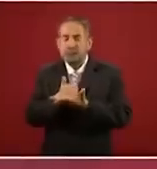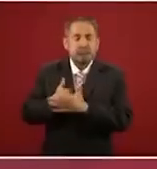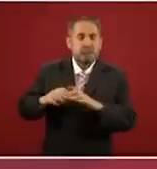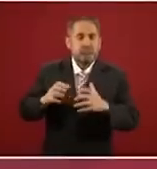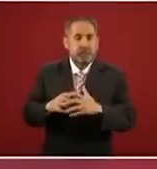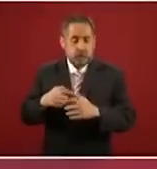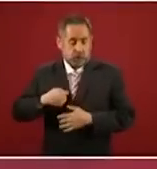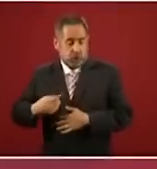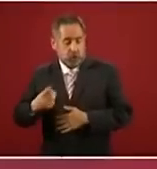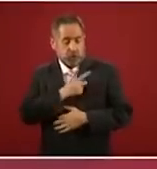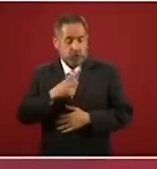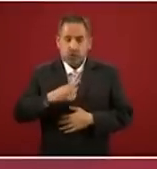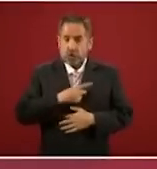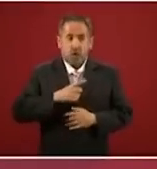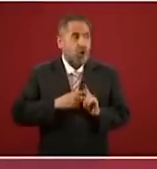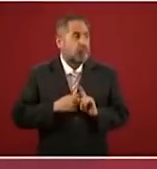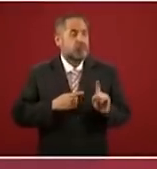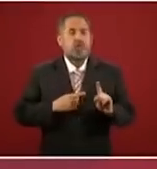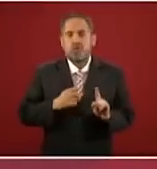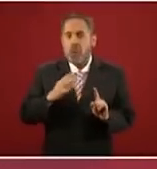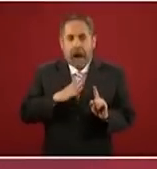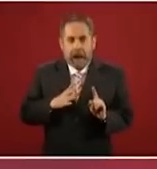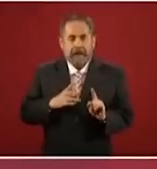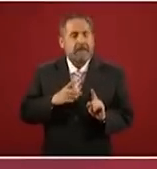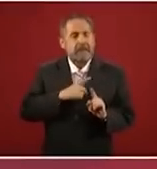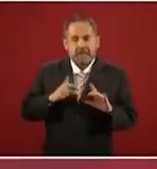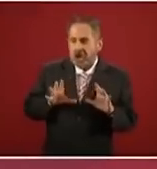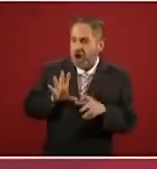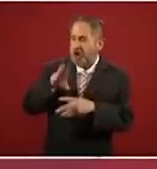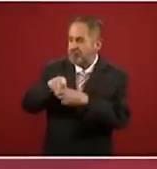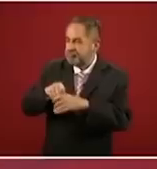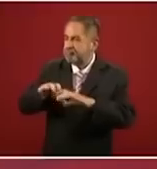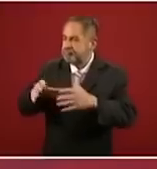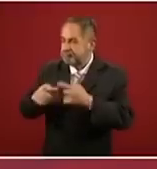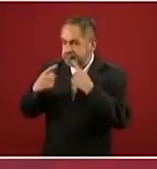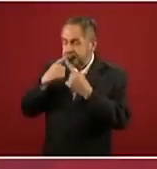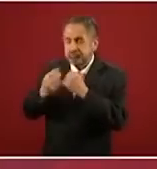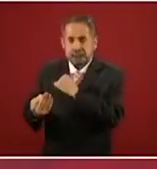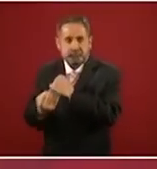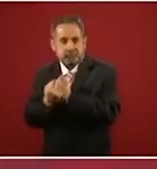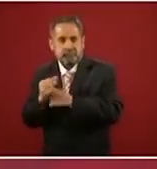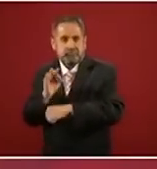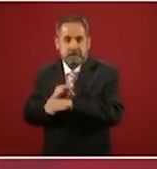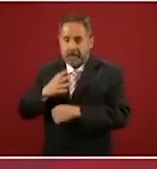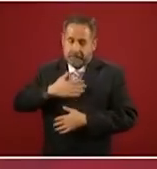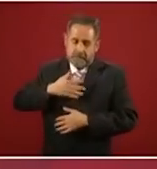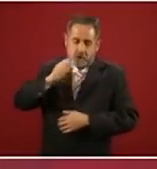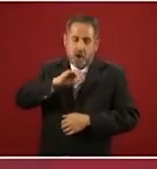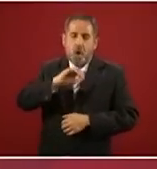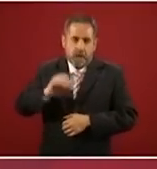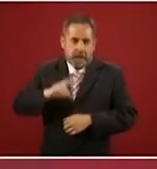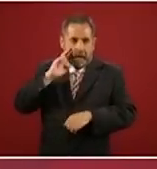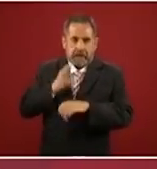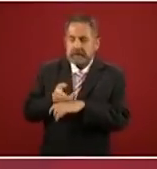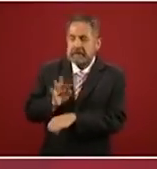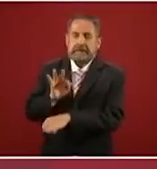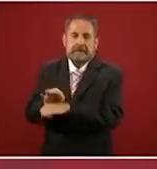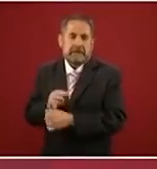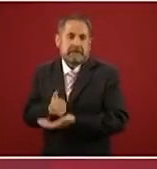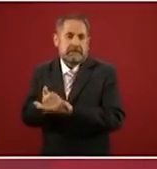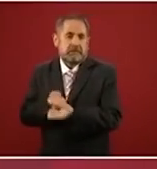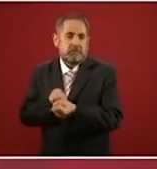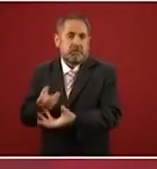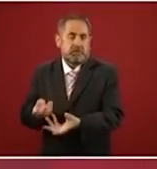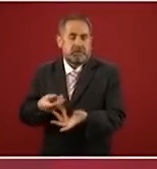eso tenemos pues tanto la protección como la obligación del resto de la sociedad